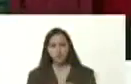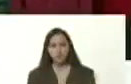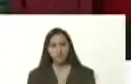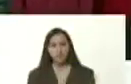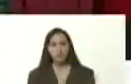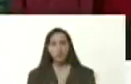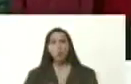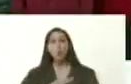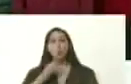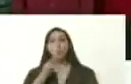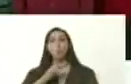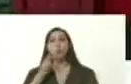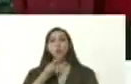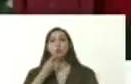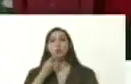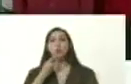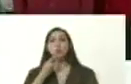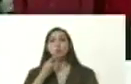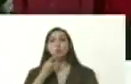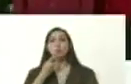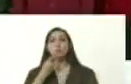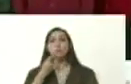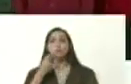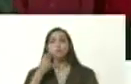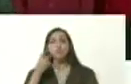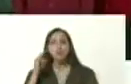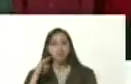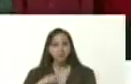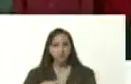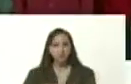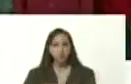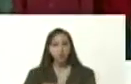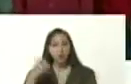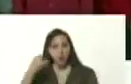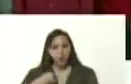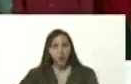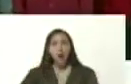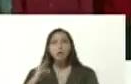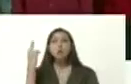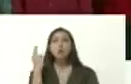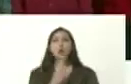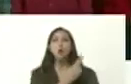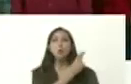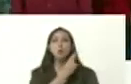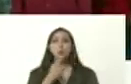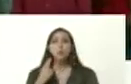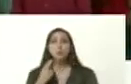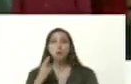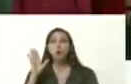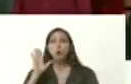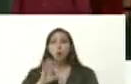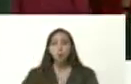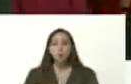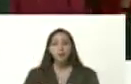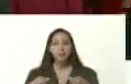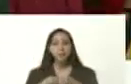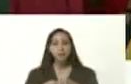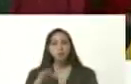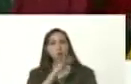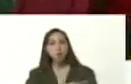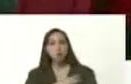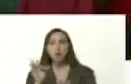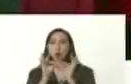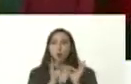equipo político estadal, tienen un gran compromiso. Es el Partido Socialista Unido de Venezuela,